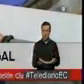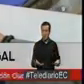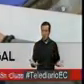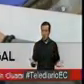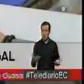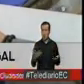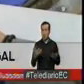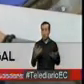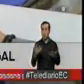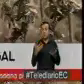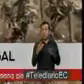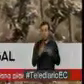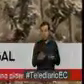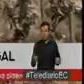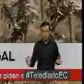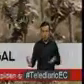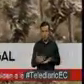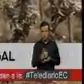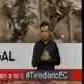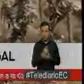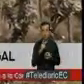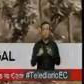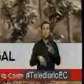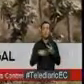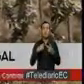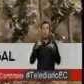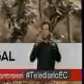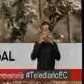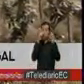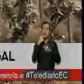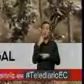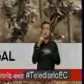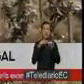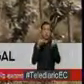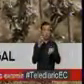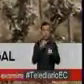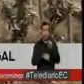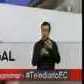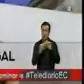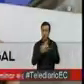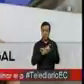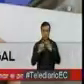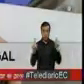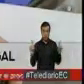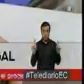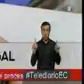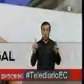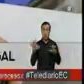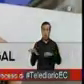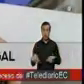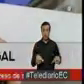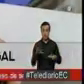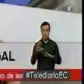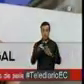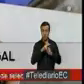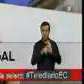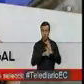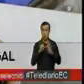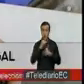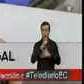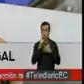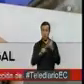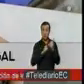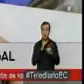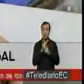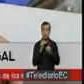de tratamiento de material. En contraparte, la empresa garantiza no afectar al medio ambiente. Para hacer una actividad de este tipo, necesitamos una línea base que